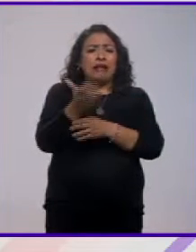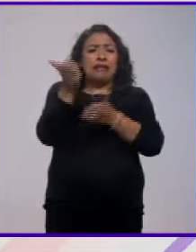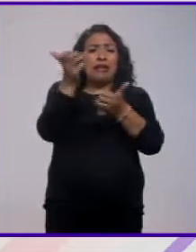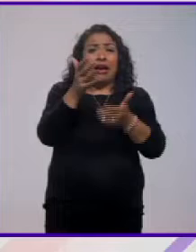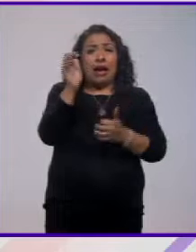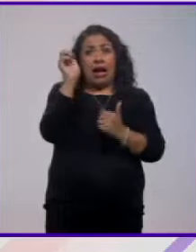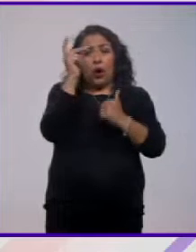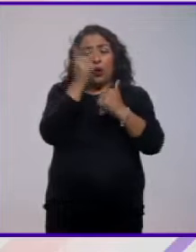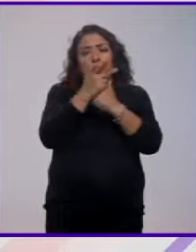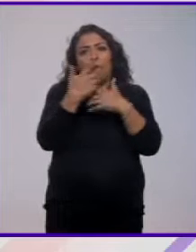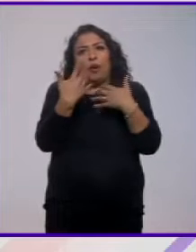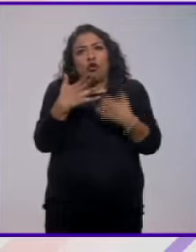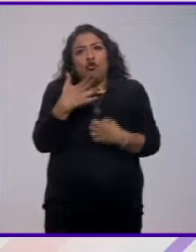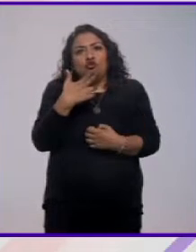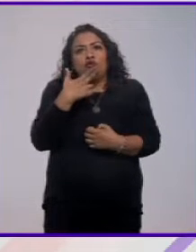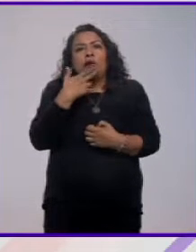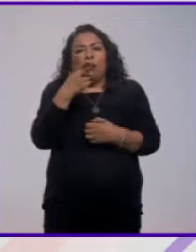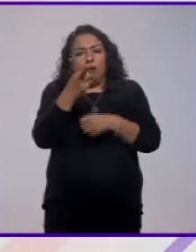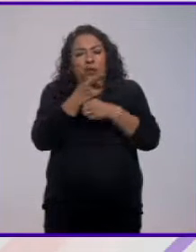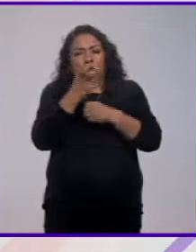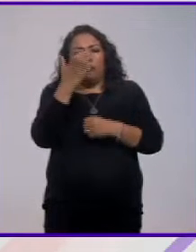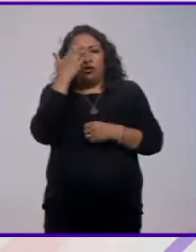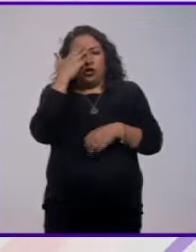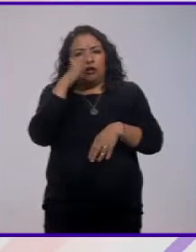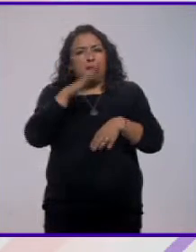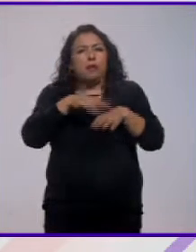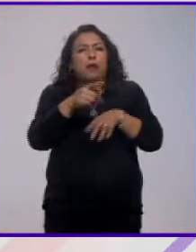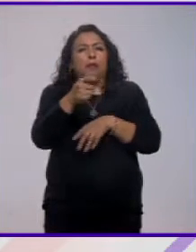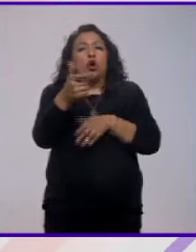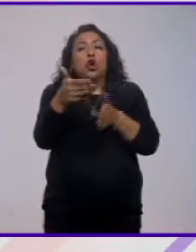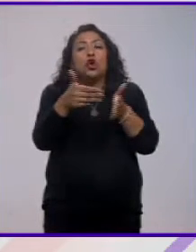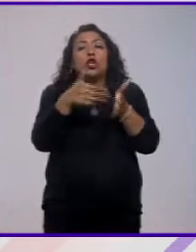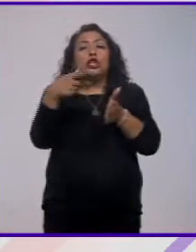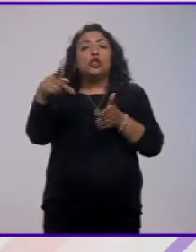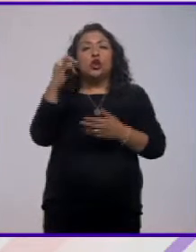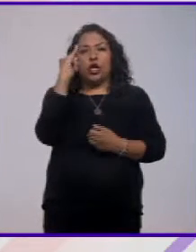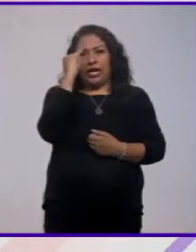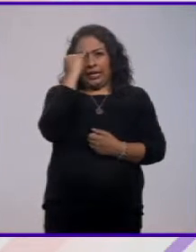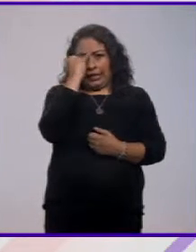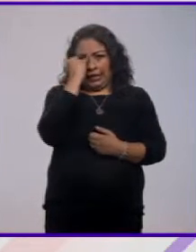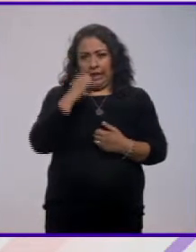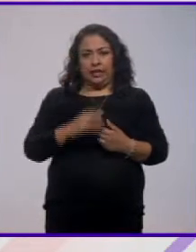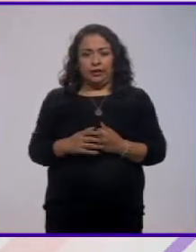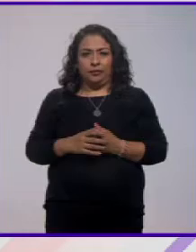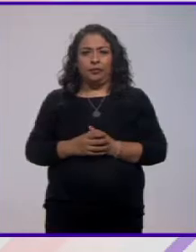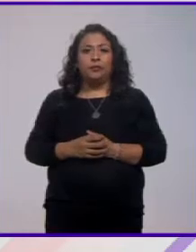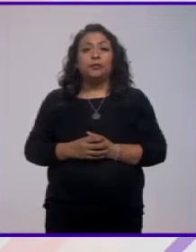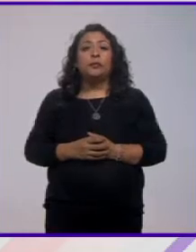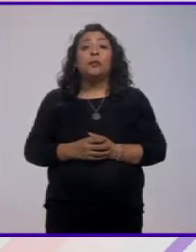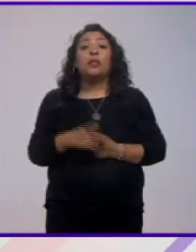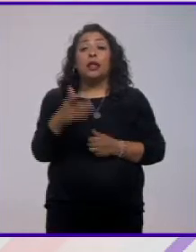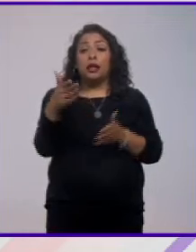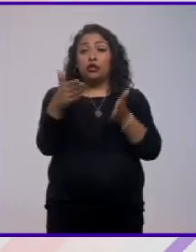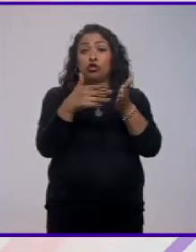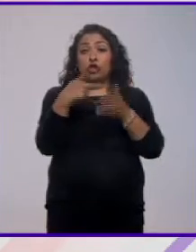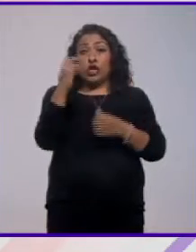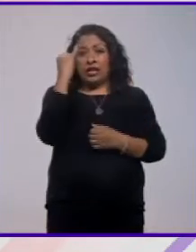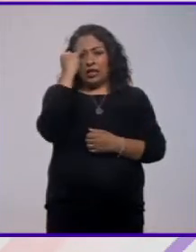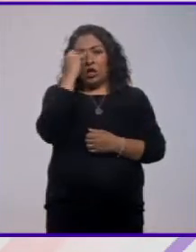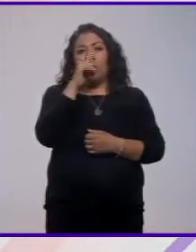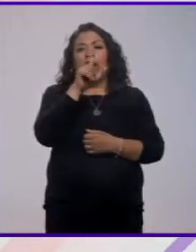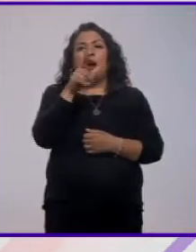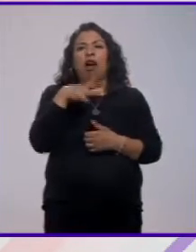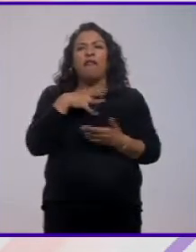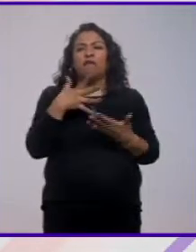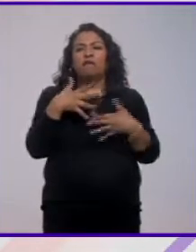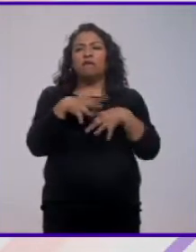a Europa. Bueno, los invitamos a conocer un poquito de esa cocina de la India. La gastronomía hindú es el resultado de la